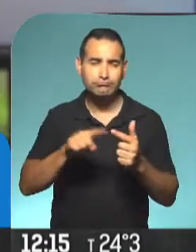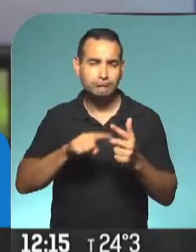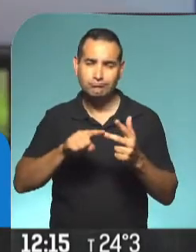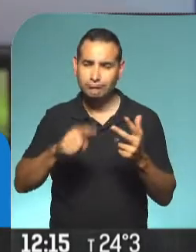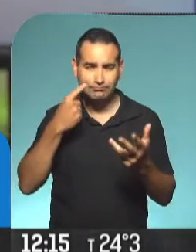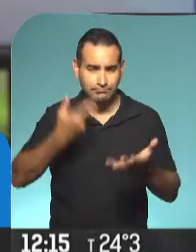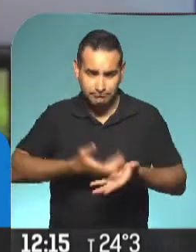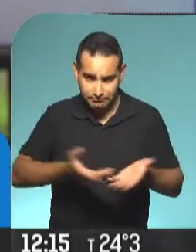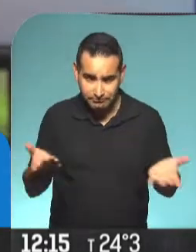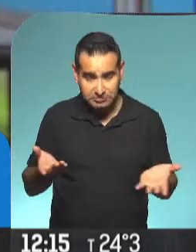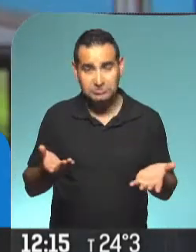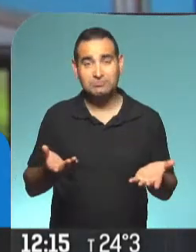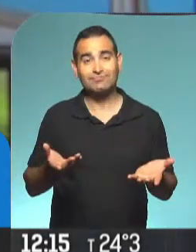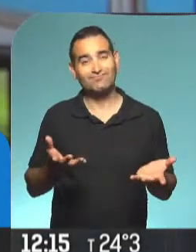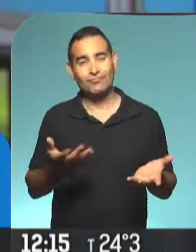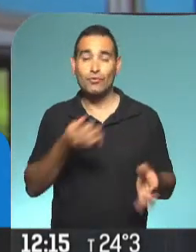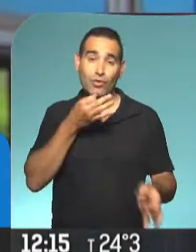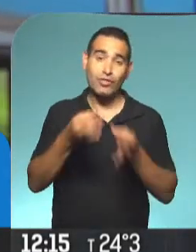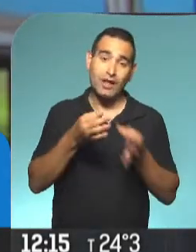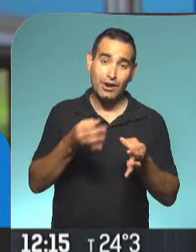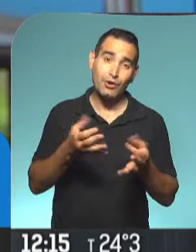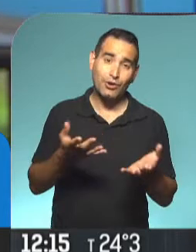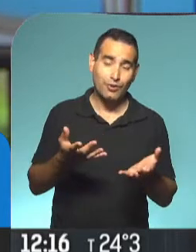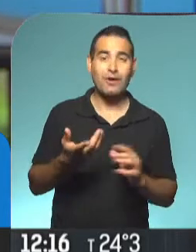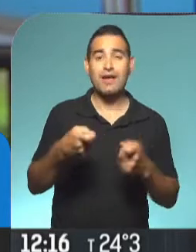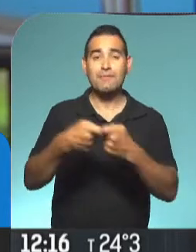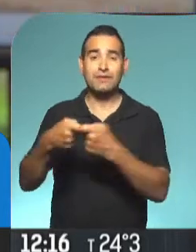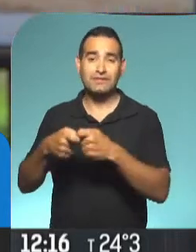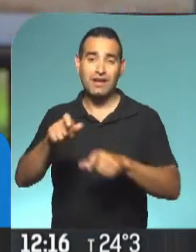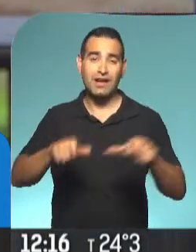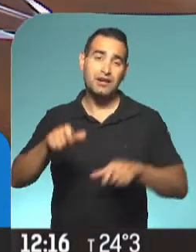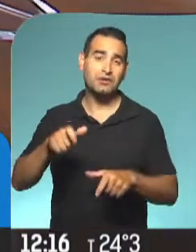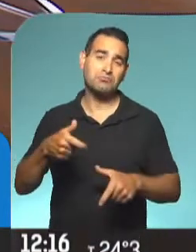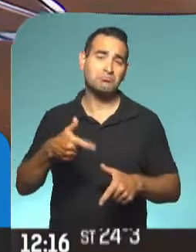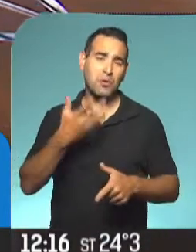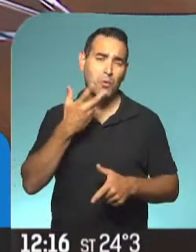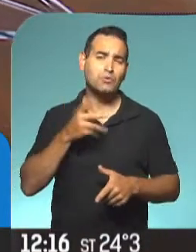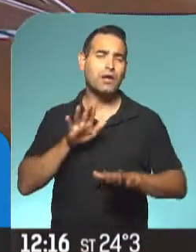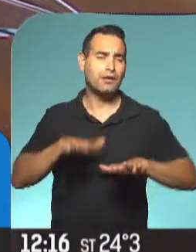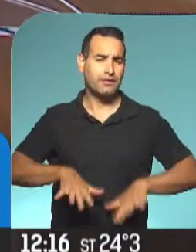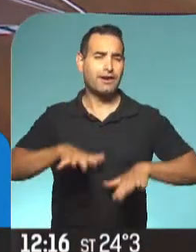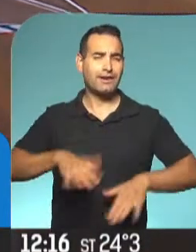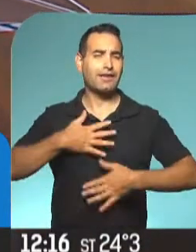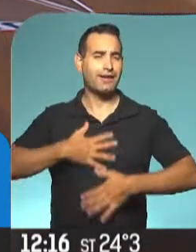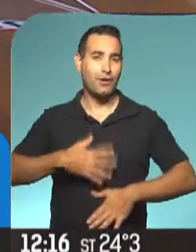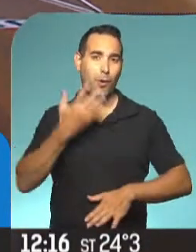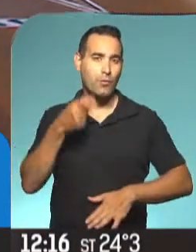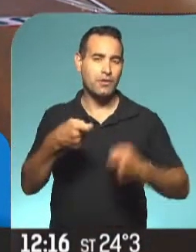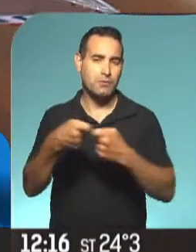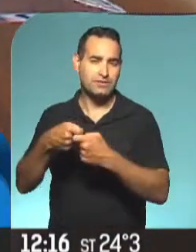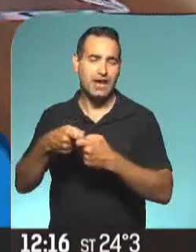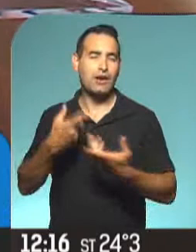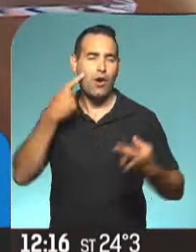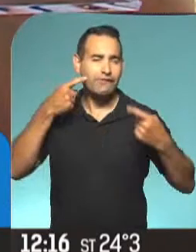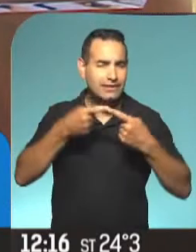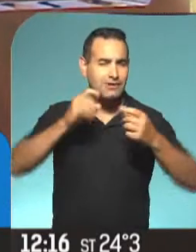todo sobre la mesa y quizás es un diálogo un poco más ameno con el sector empresario. El tono de prudencia, el tono más prudente y de objetivos